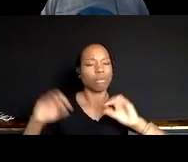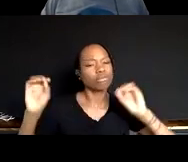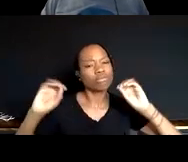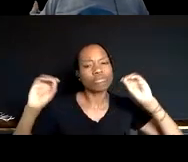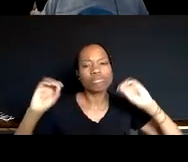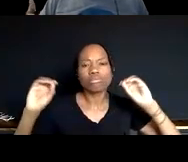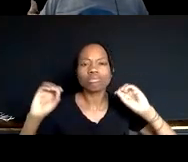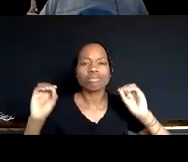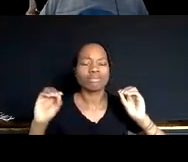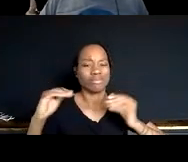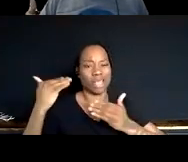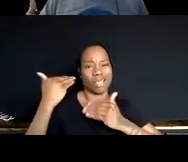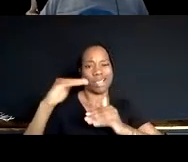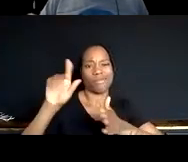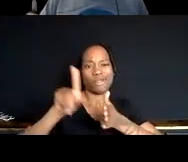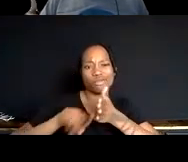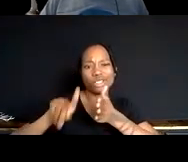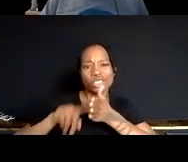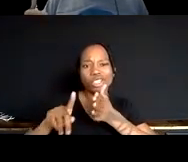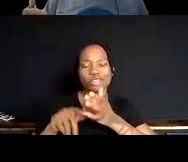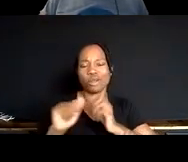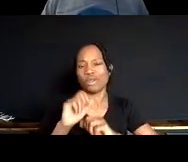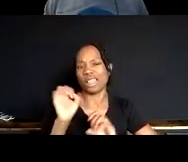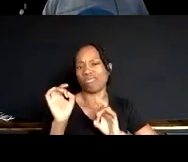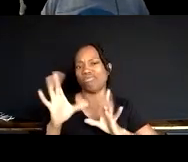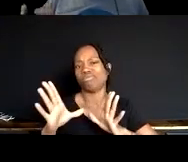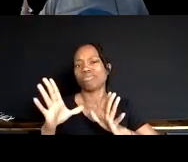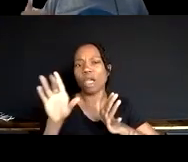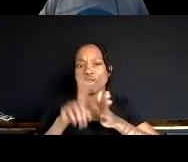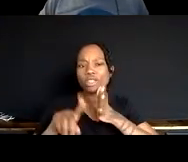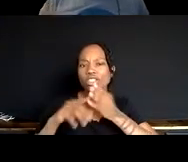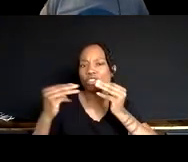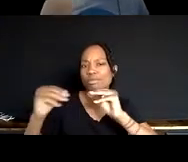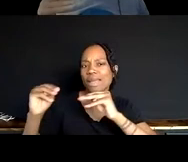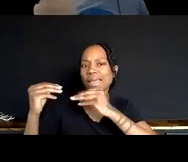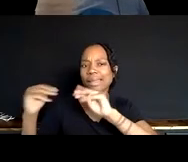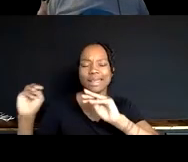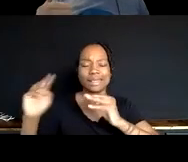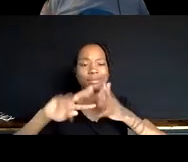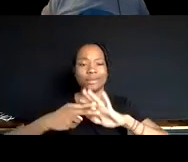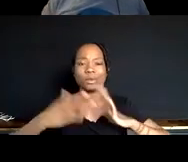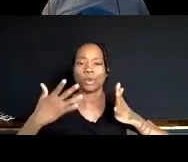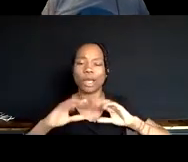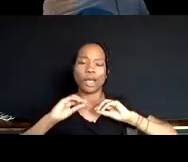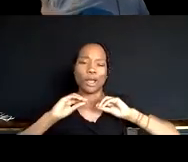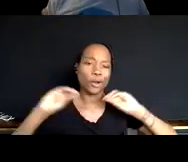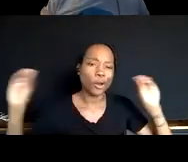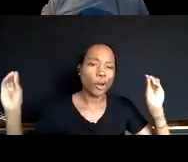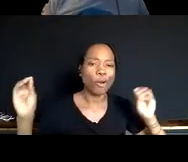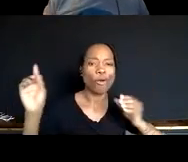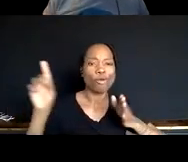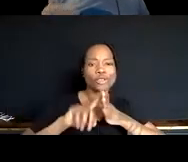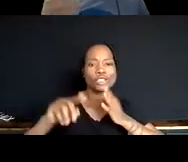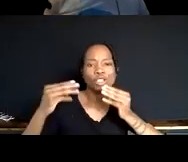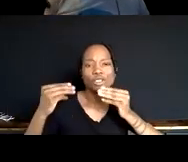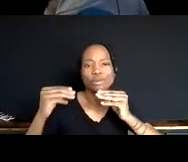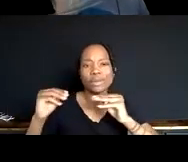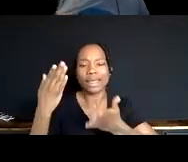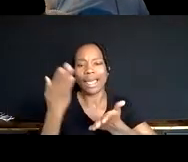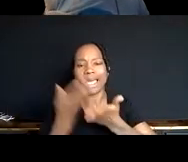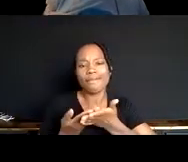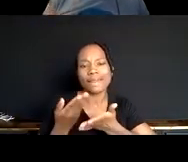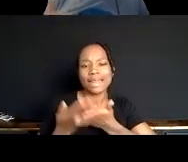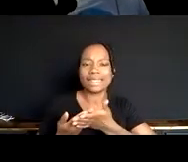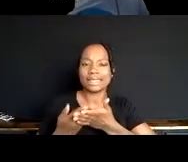ha hecho ha sido con metodologías de investigación muy dudosas. No hay evidencia de cómo personas que